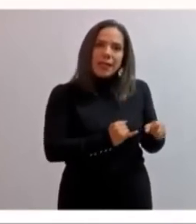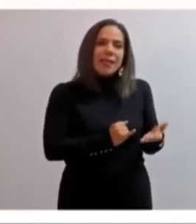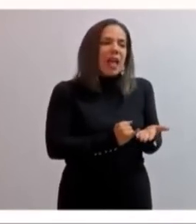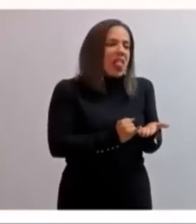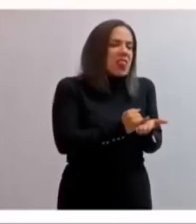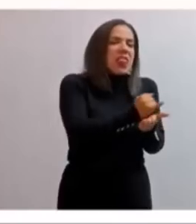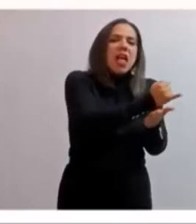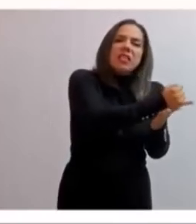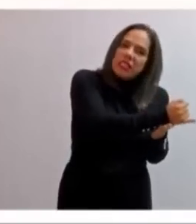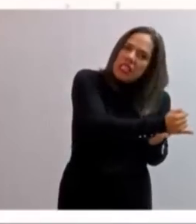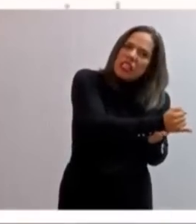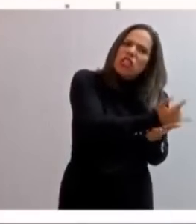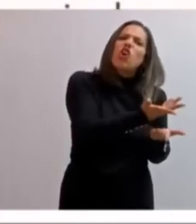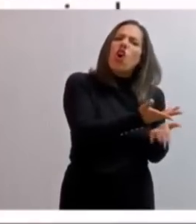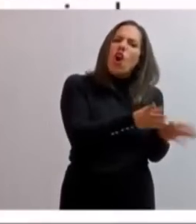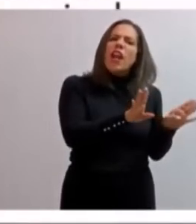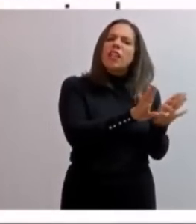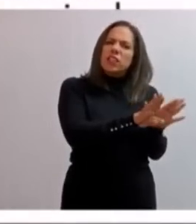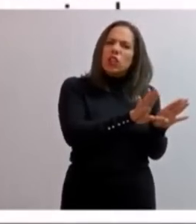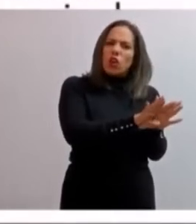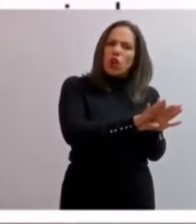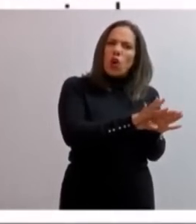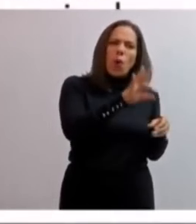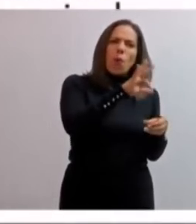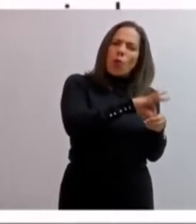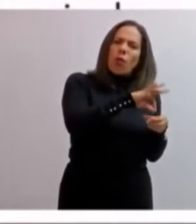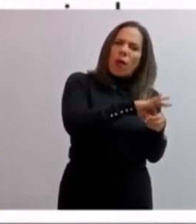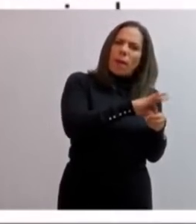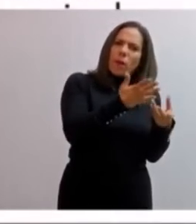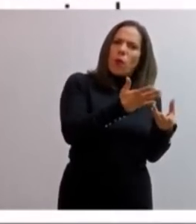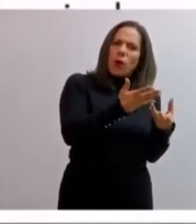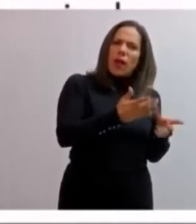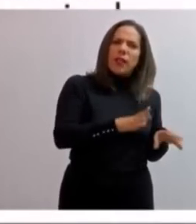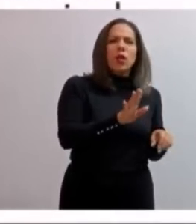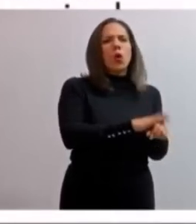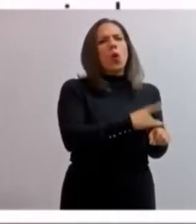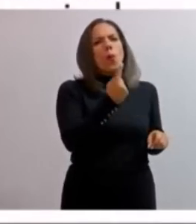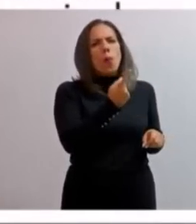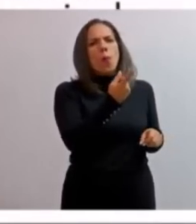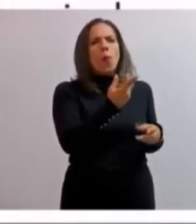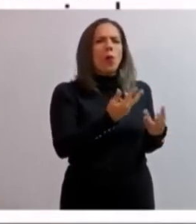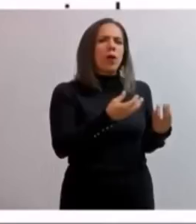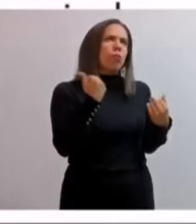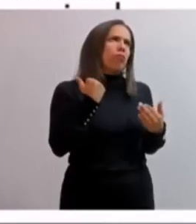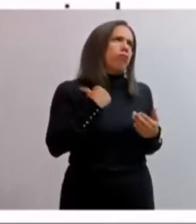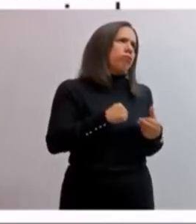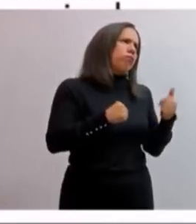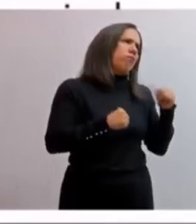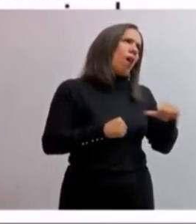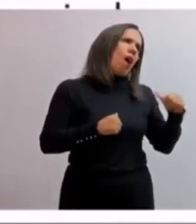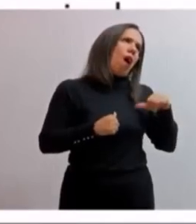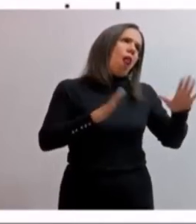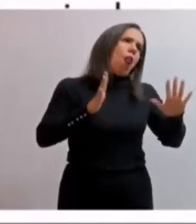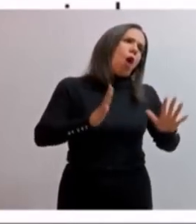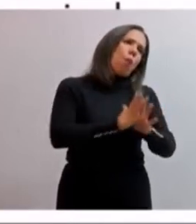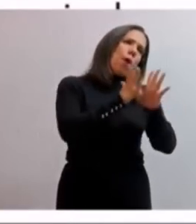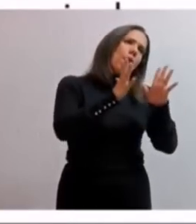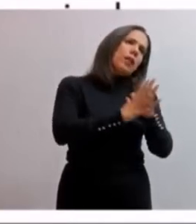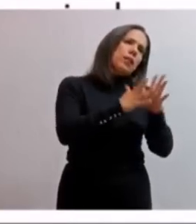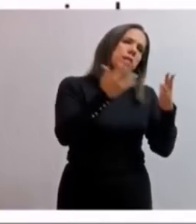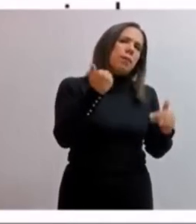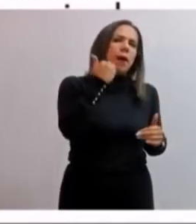un elemento de democratización curricular. Por mucho tiempo los maestros dijimos, queremos